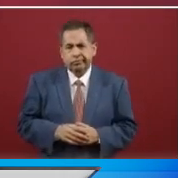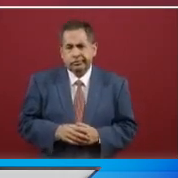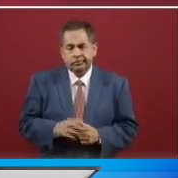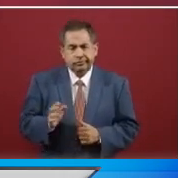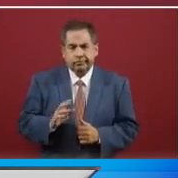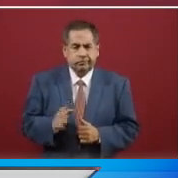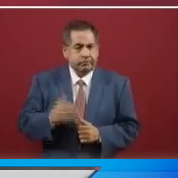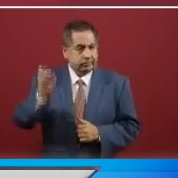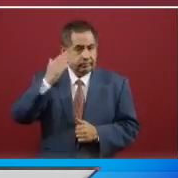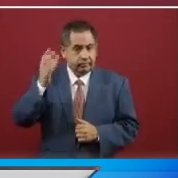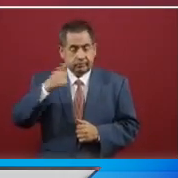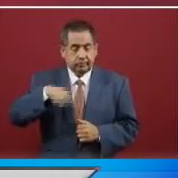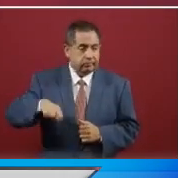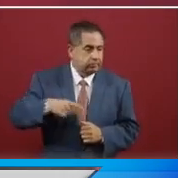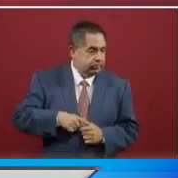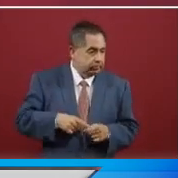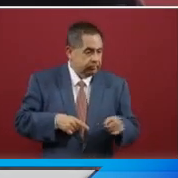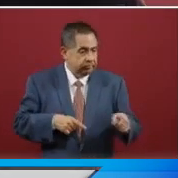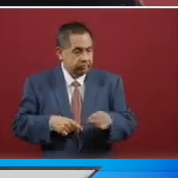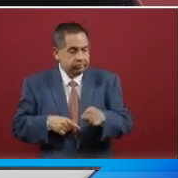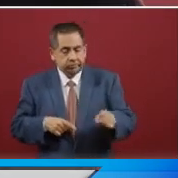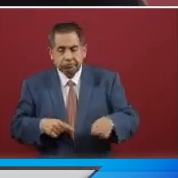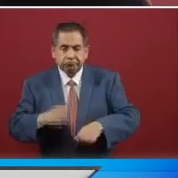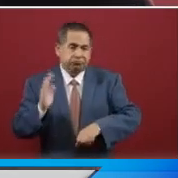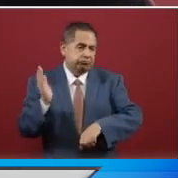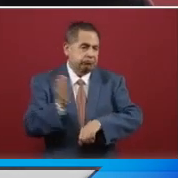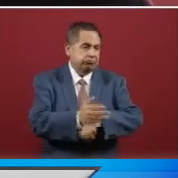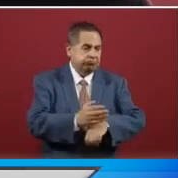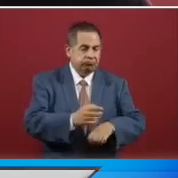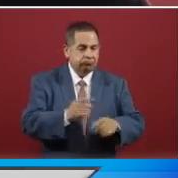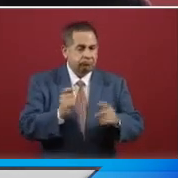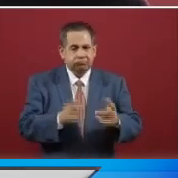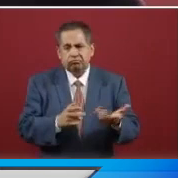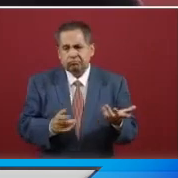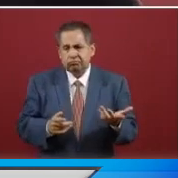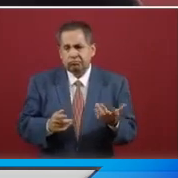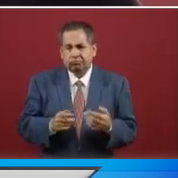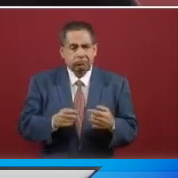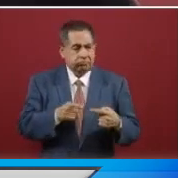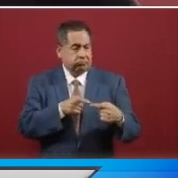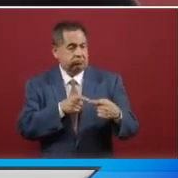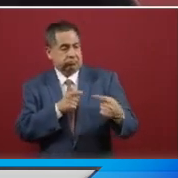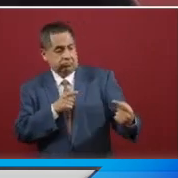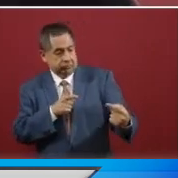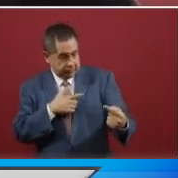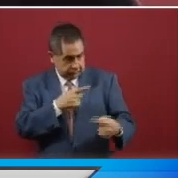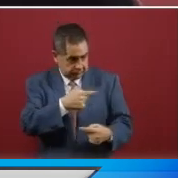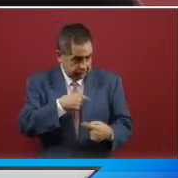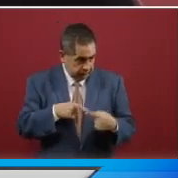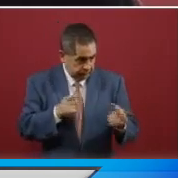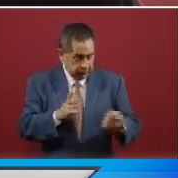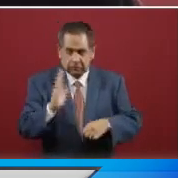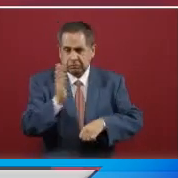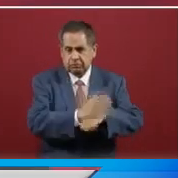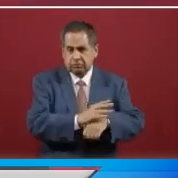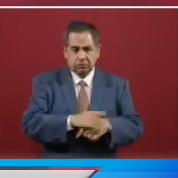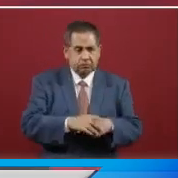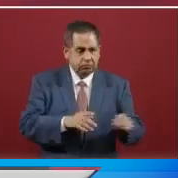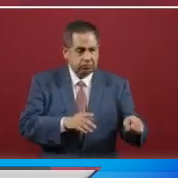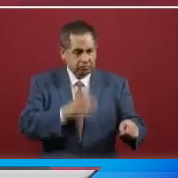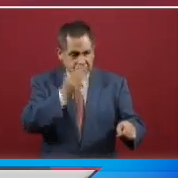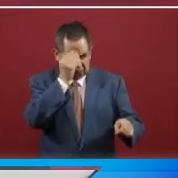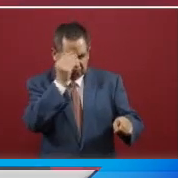no habrá intervención en el Poder Judicial para actuar a favor o en contra. Y ahora el fiscal general es independiente y autónomo. Aunque es respetuoso